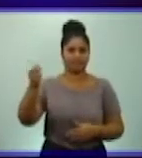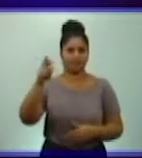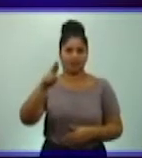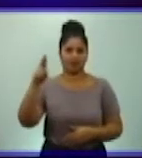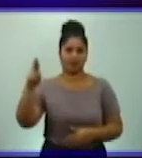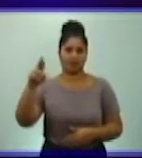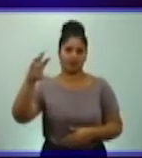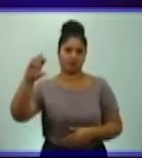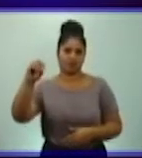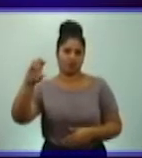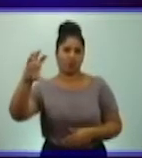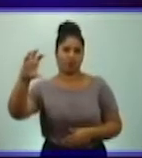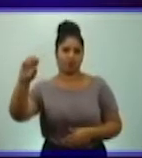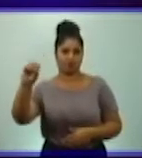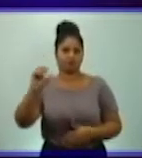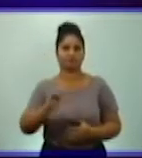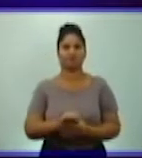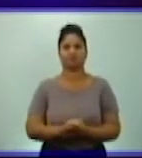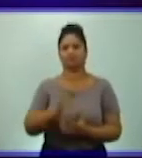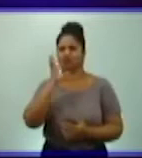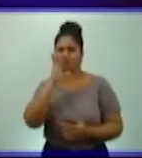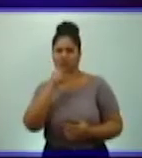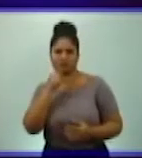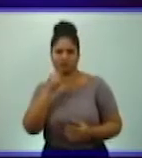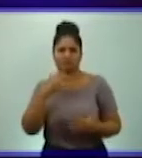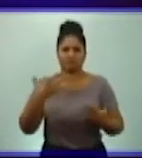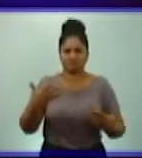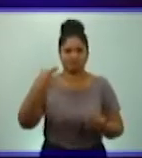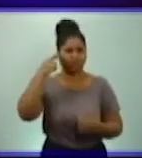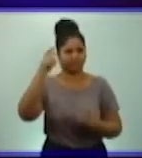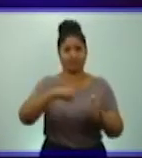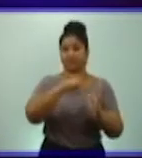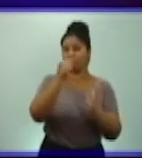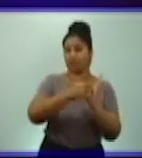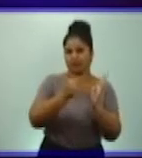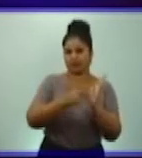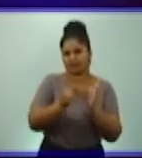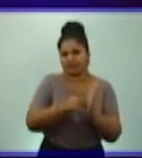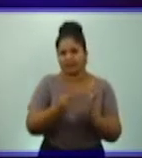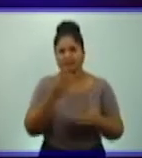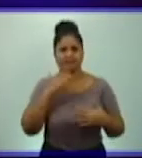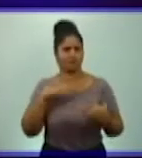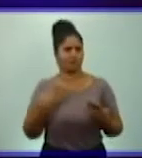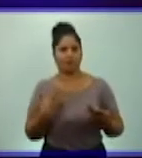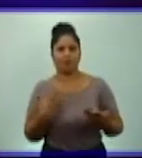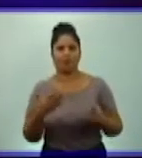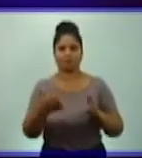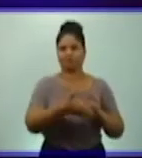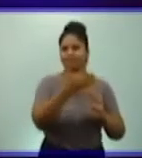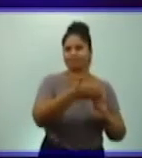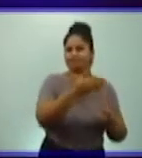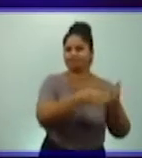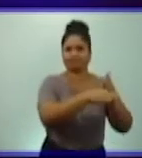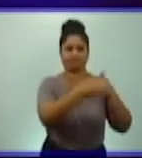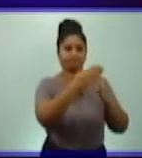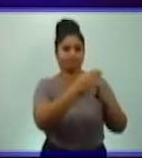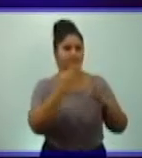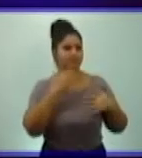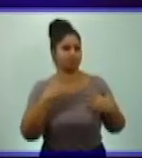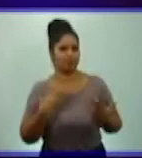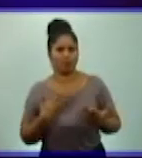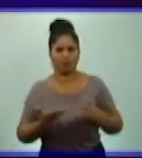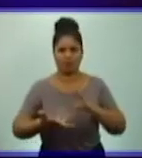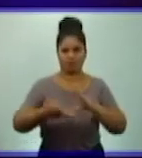muy recargado. Es importante estos tres elementos, siempre insisto en ellos, porque lo vemos en la literatura con